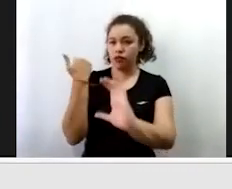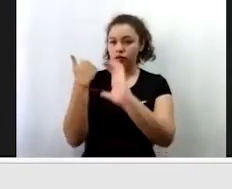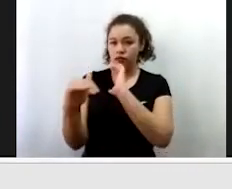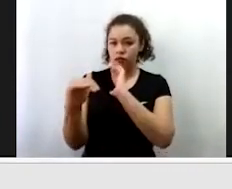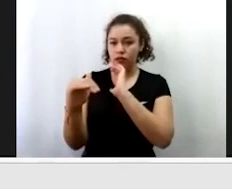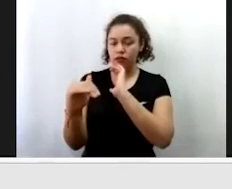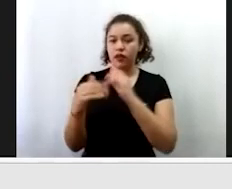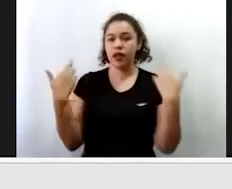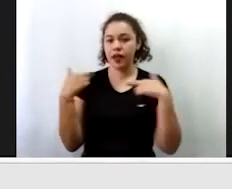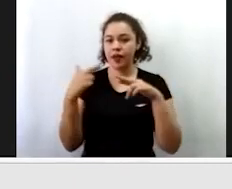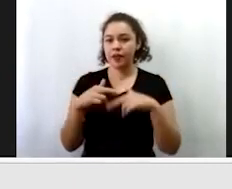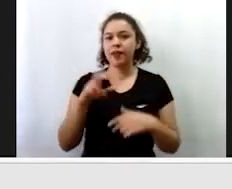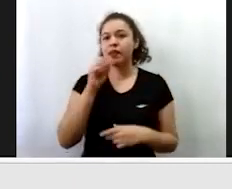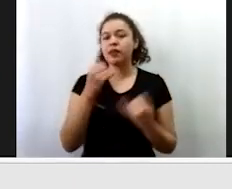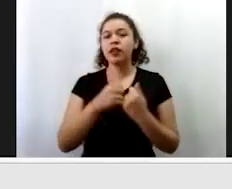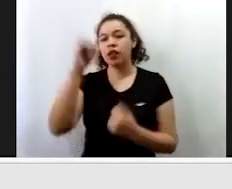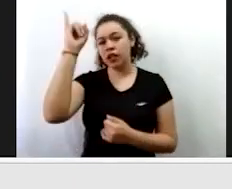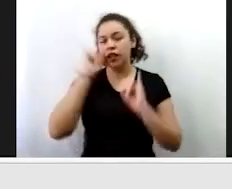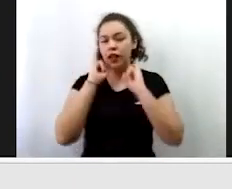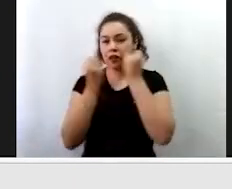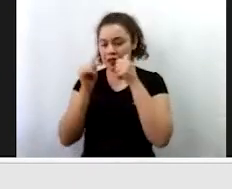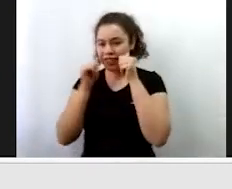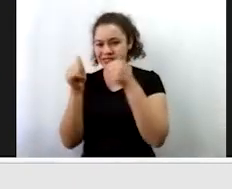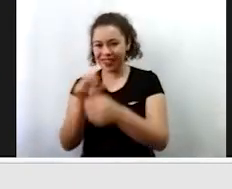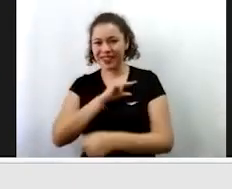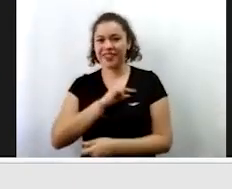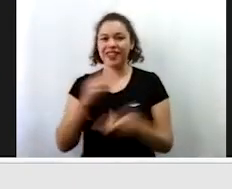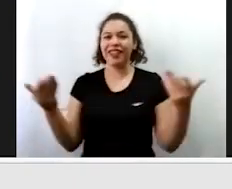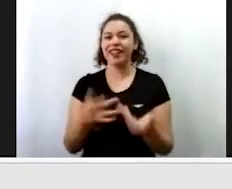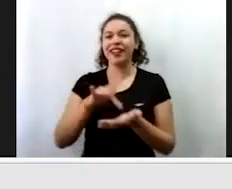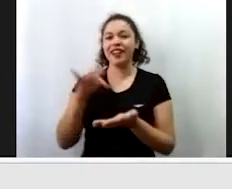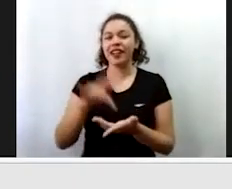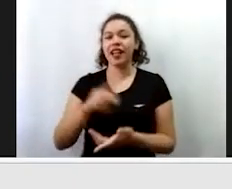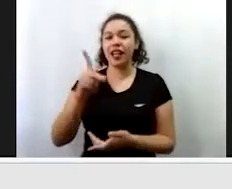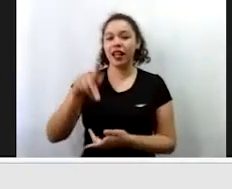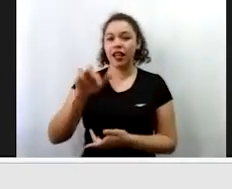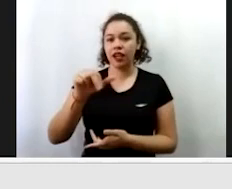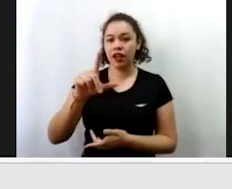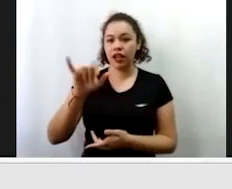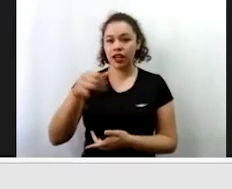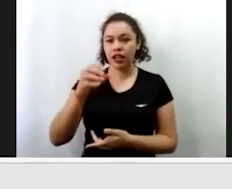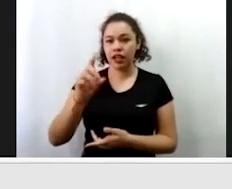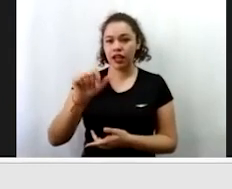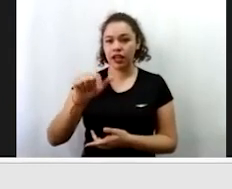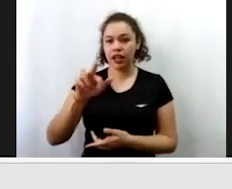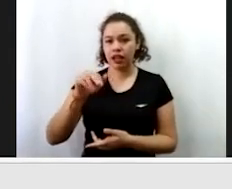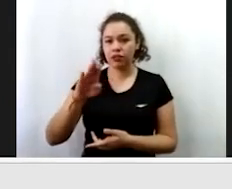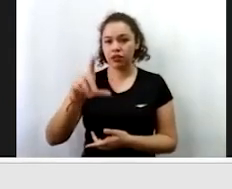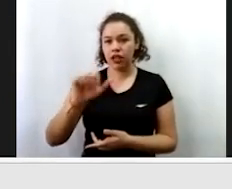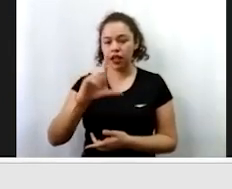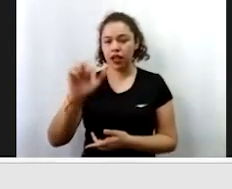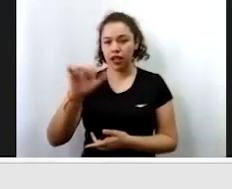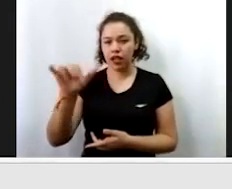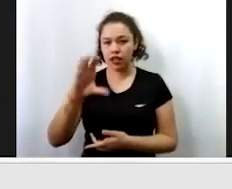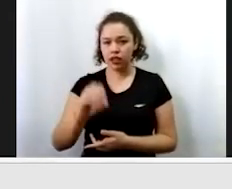maestra. Bueno, la Junta de Asistencia Privada otorga el presente agradecimiento a Carol Alejandra Arámbula Carrillo por su participación